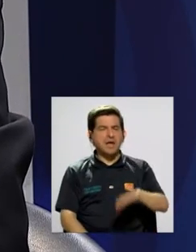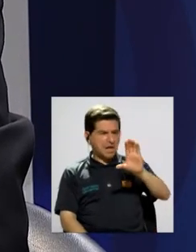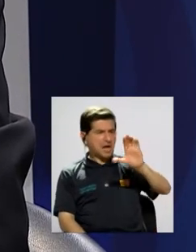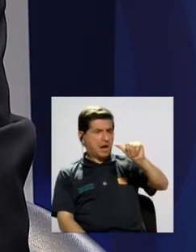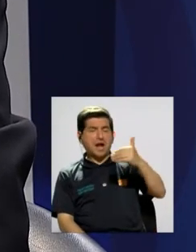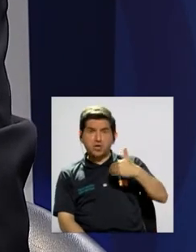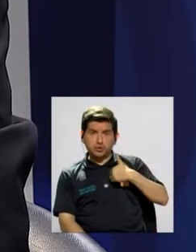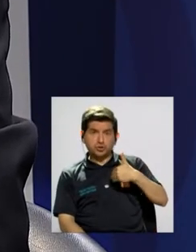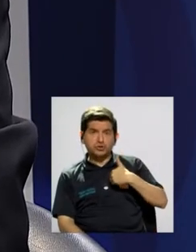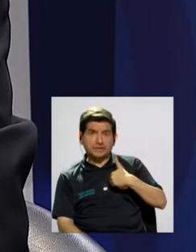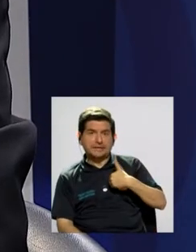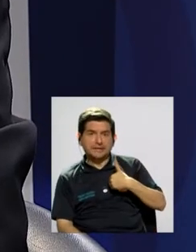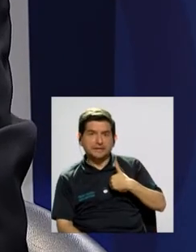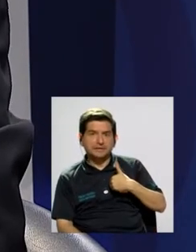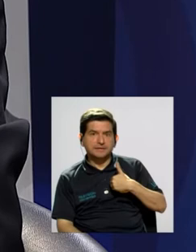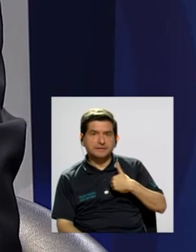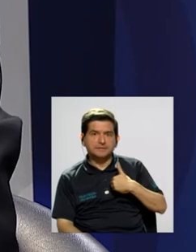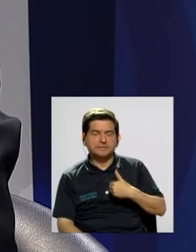tiene exactamente